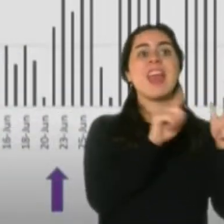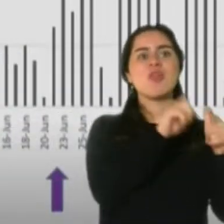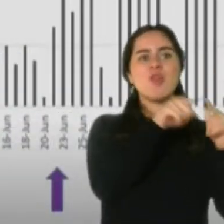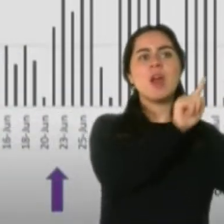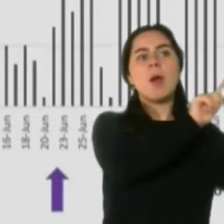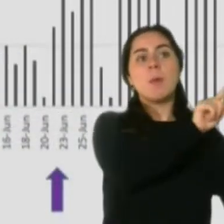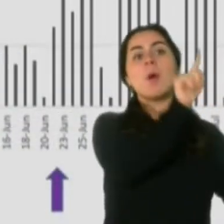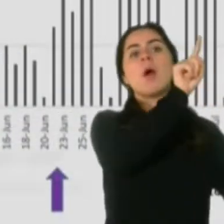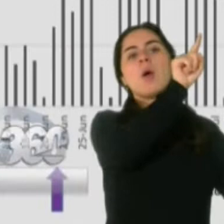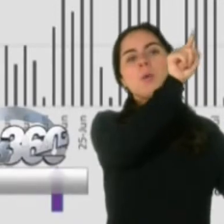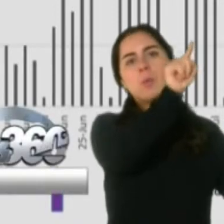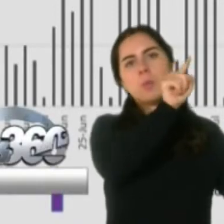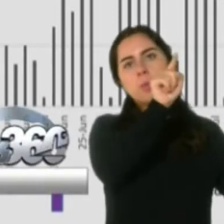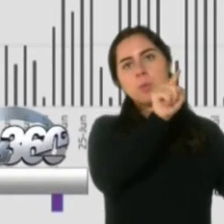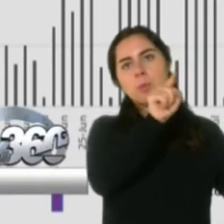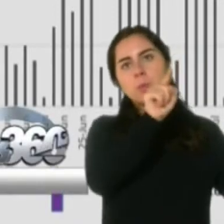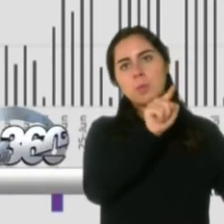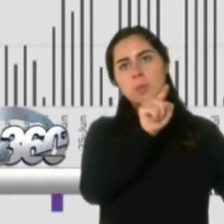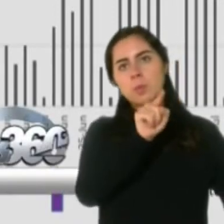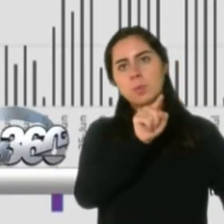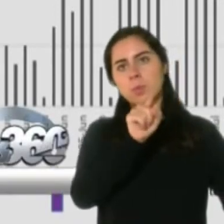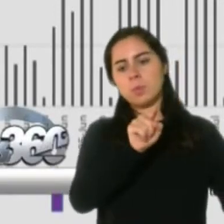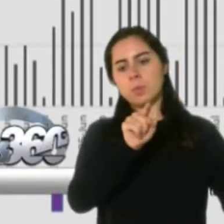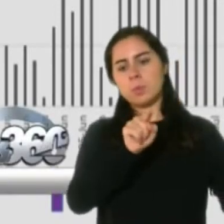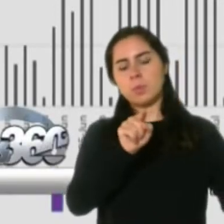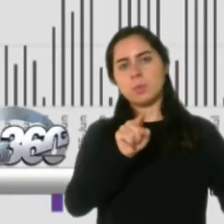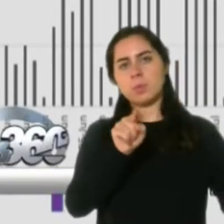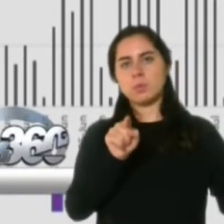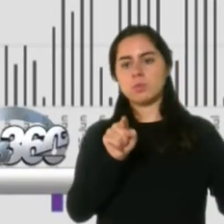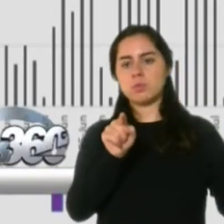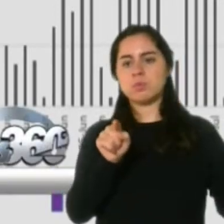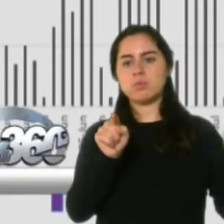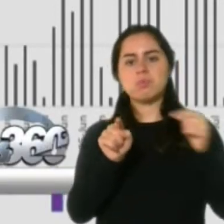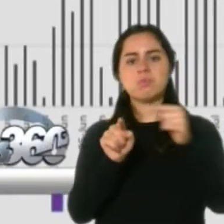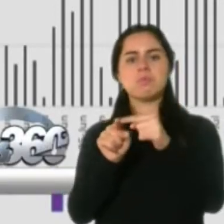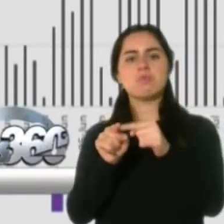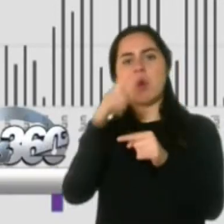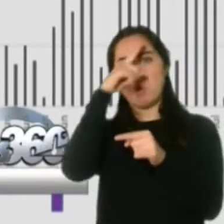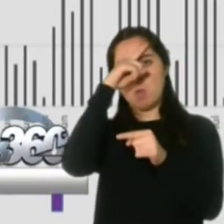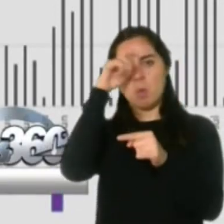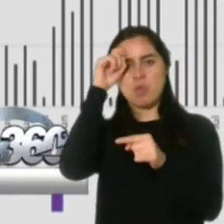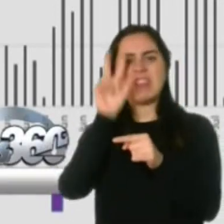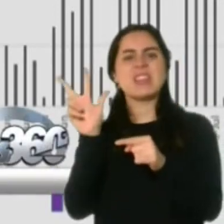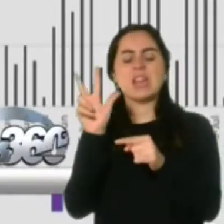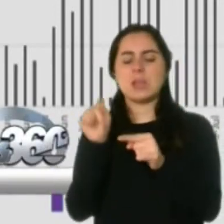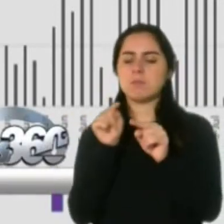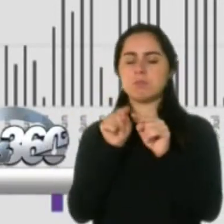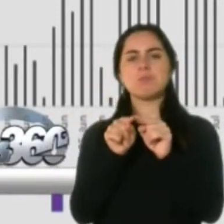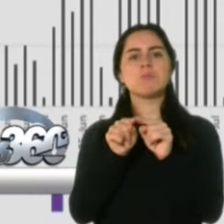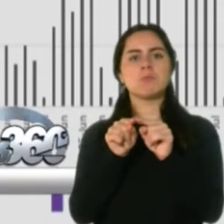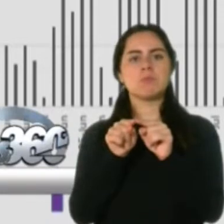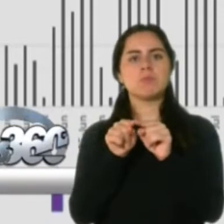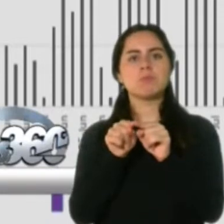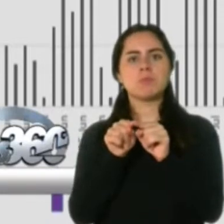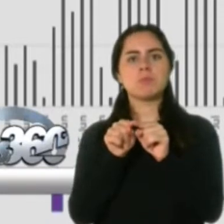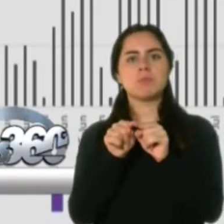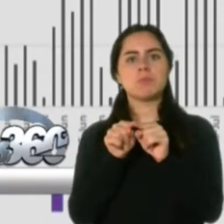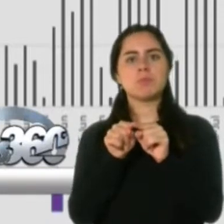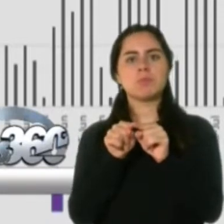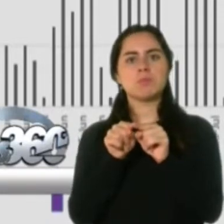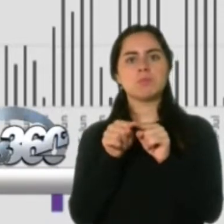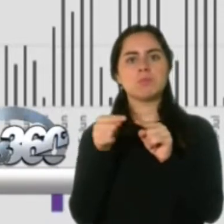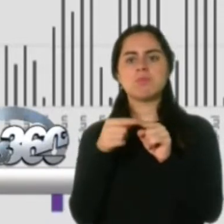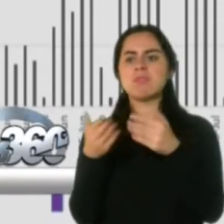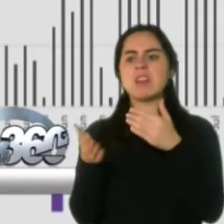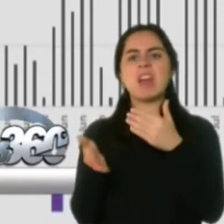disminuyendo hasta alcanzar un mínimo cerca del 3 de junio, donde alcanzamos